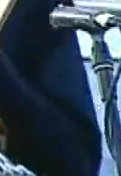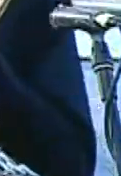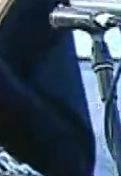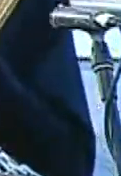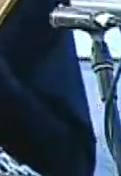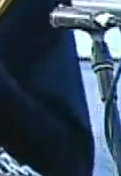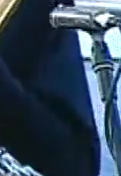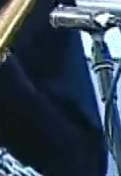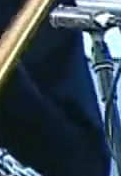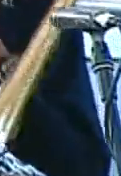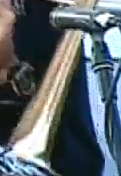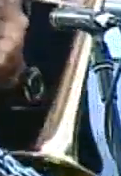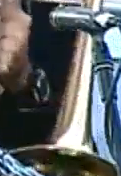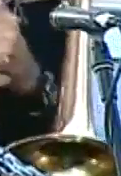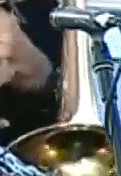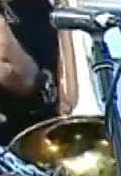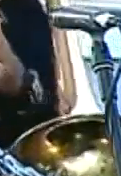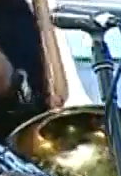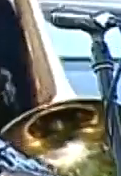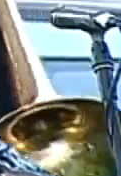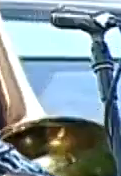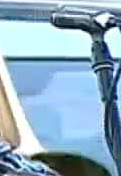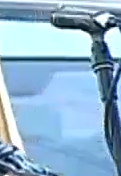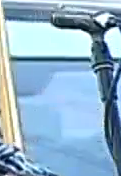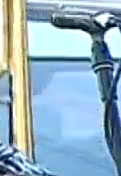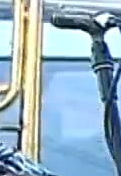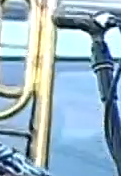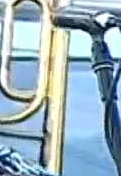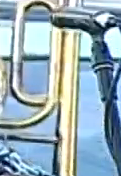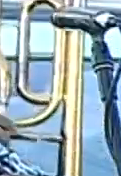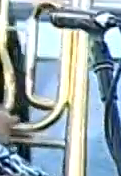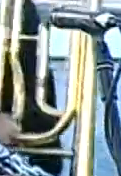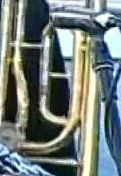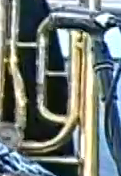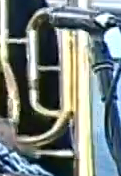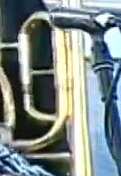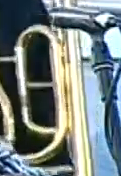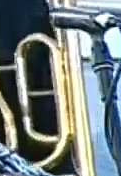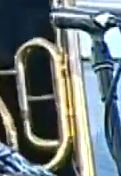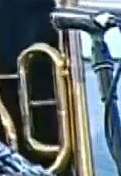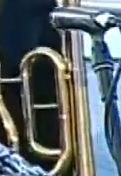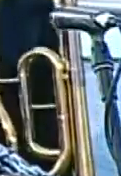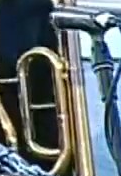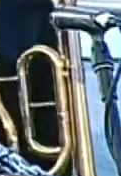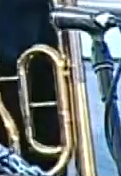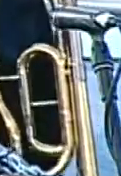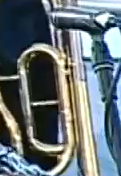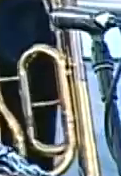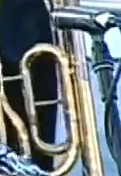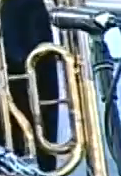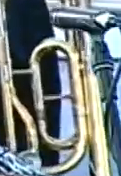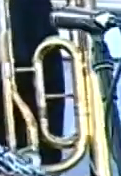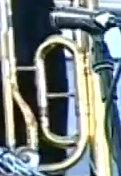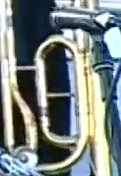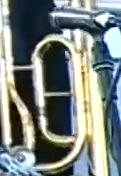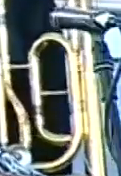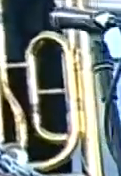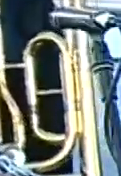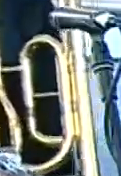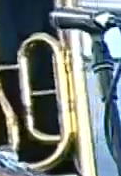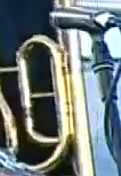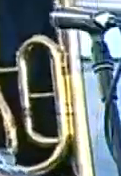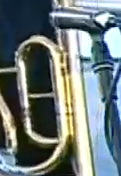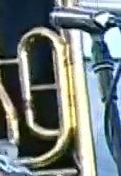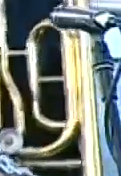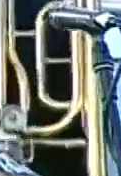consuele. Así te darás tu cuenta que si te engañan duele. A la la la la.